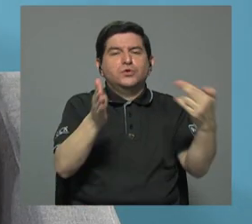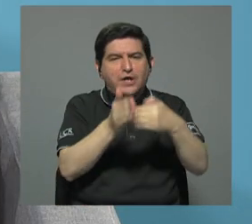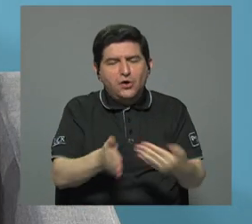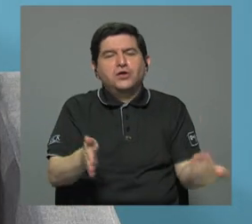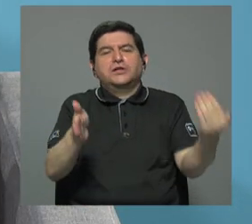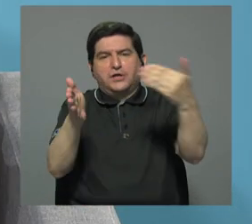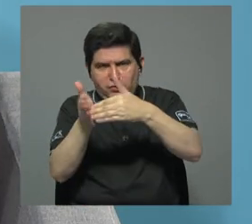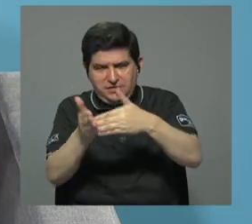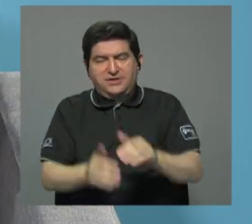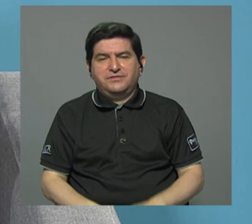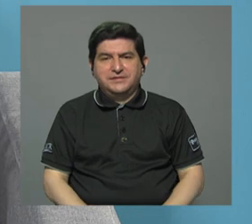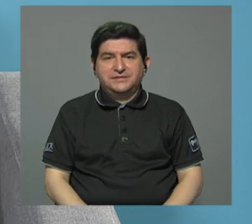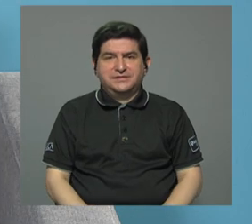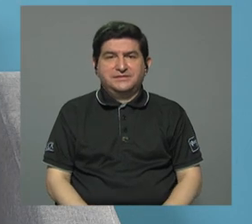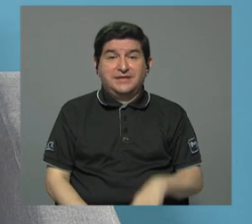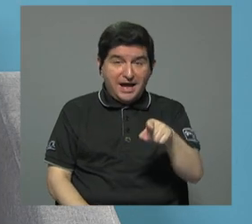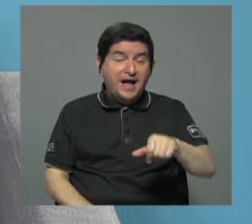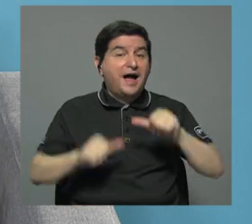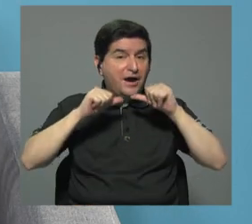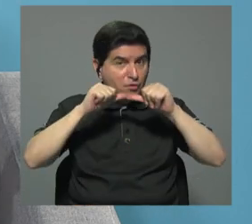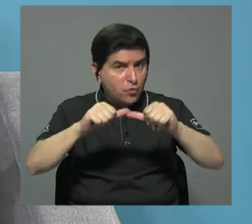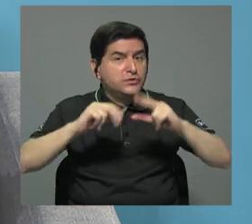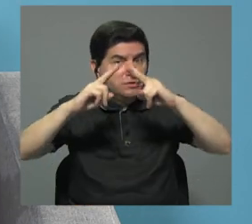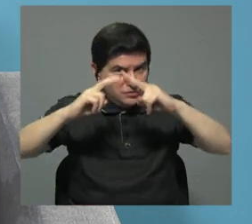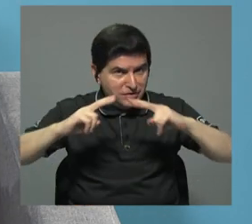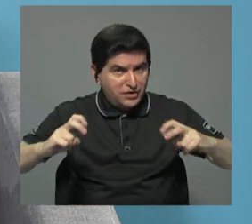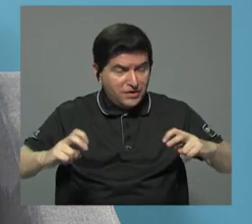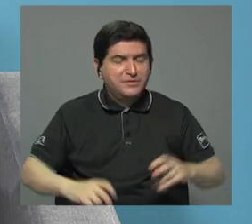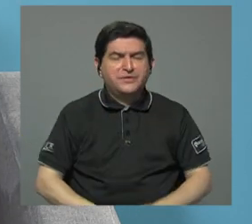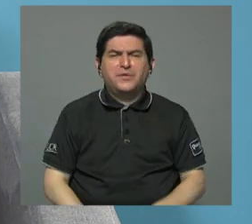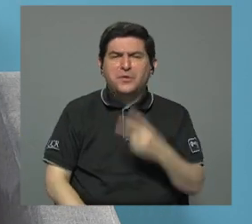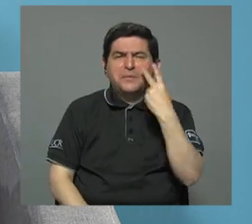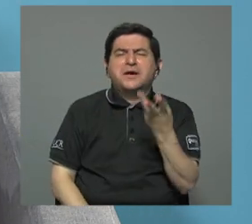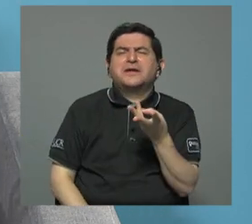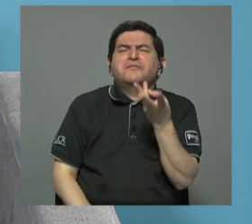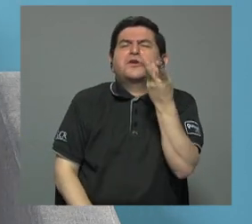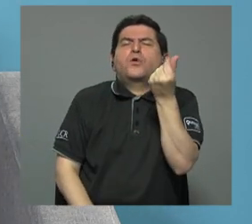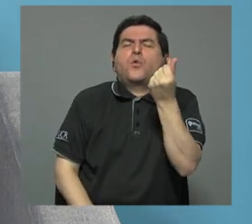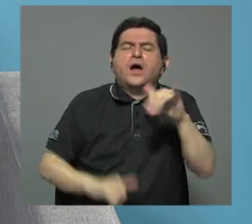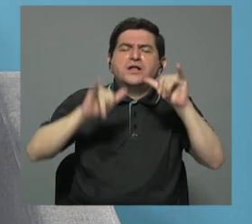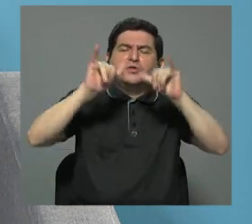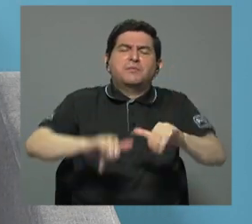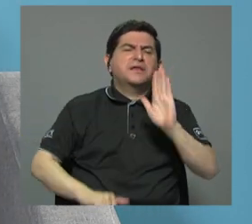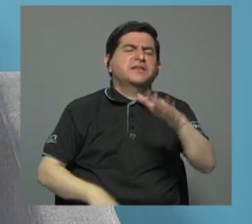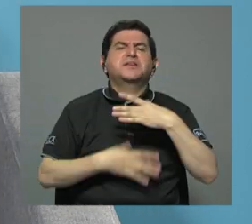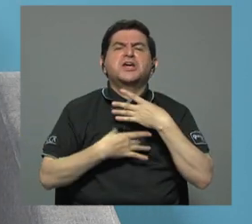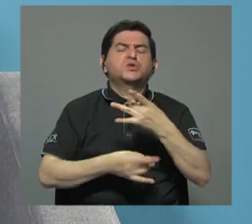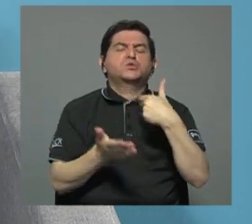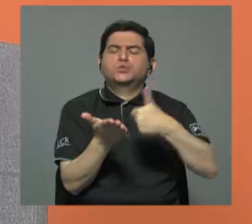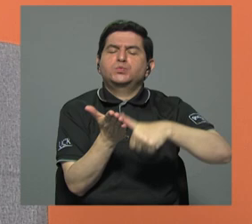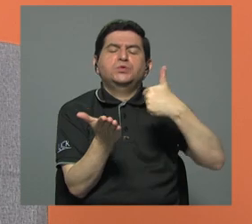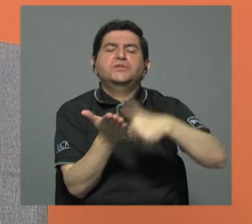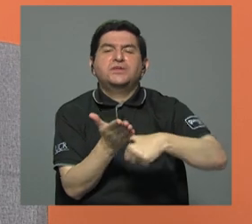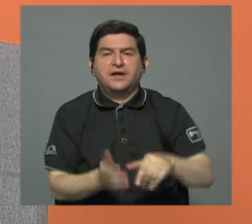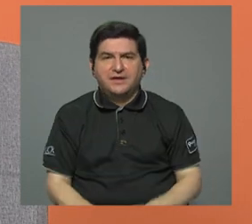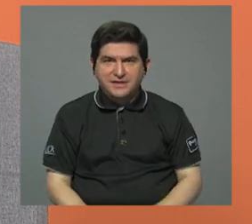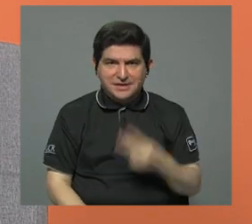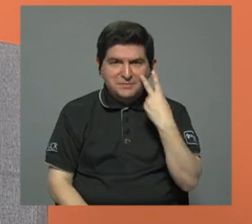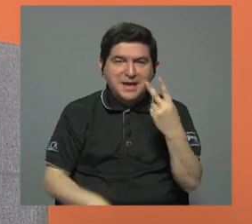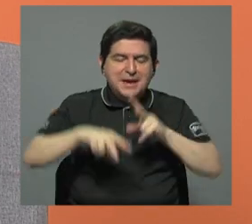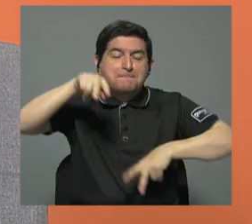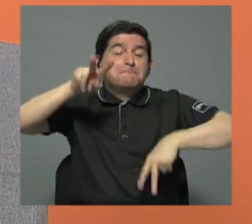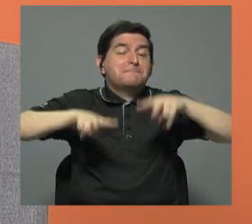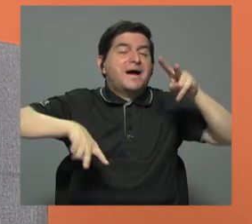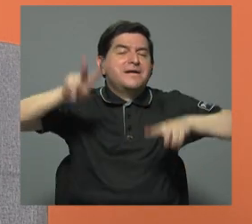se les consultó y ahora se les da seguimiento para ver qué tanto, cómo se mantiene su intención de voto. Sí, es para ver las